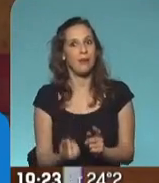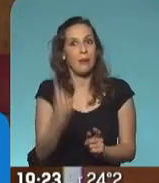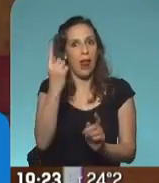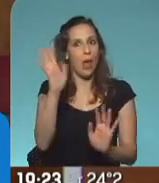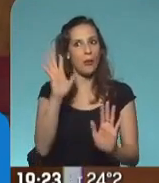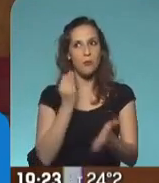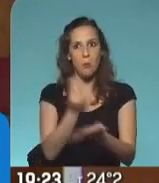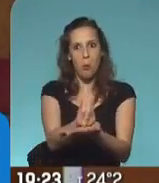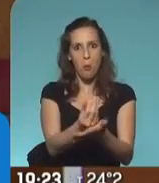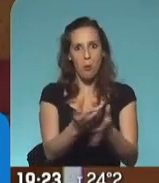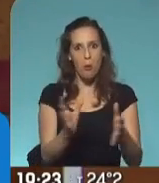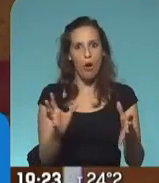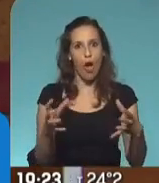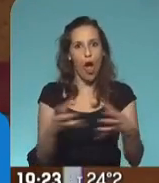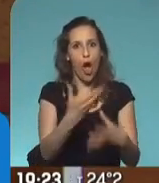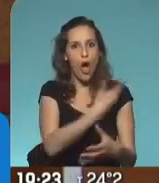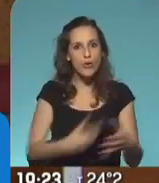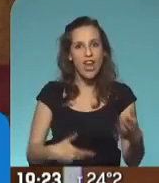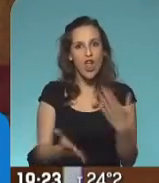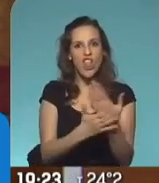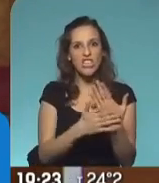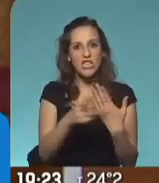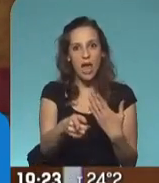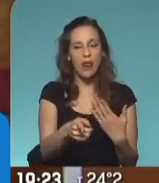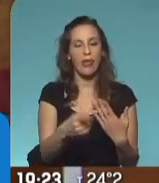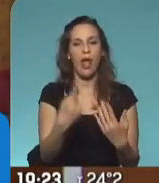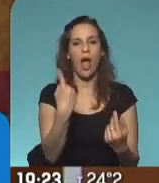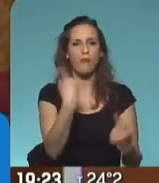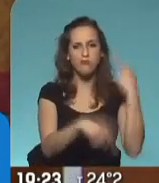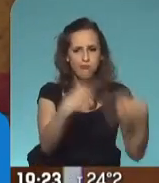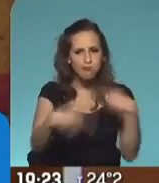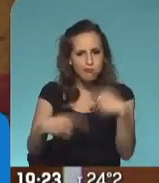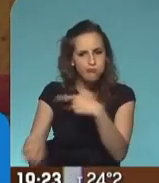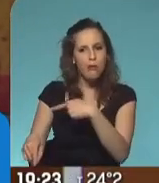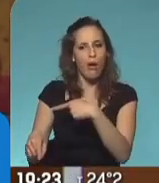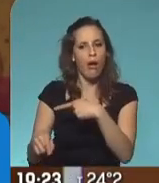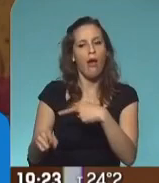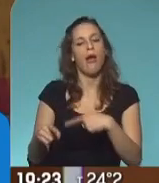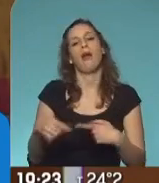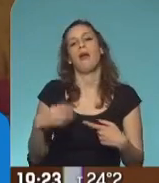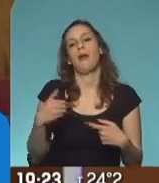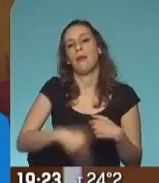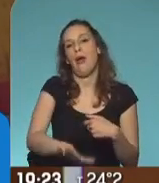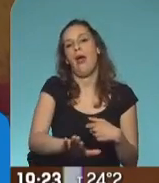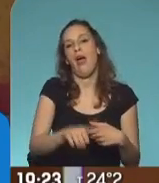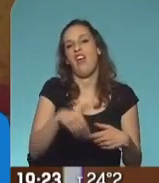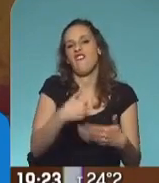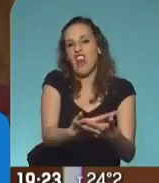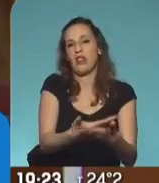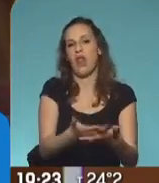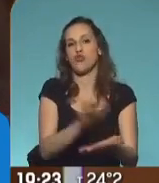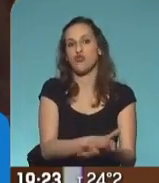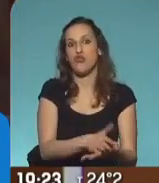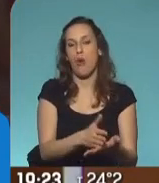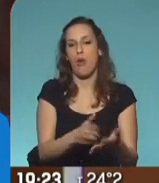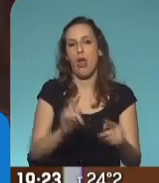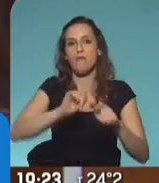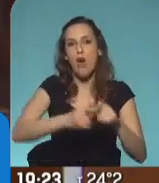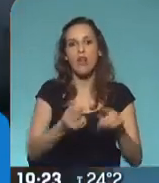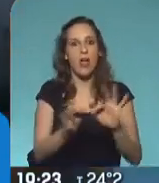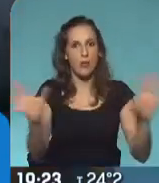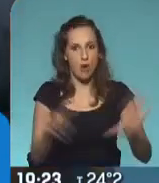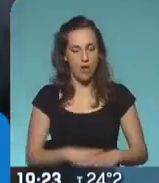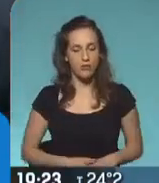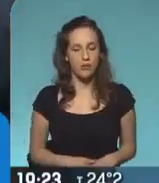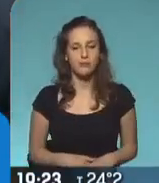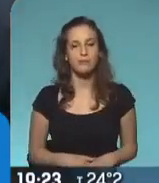de izquierdas de coalición diverso, plural, enfrentará el gran desafío de hacer políticas democráticas en un contexto de recesión. Primero